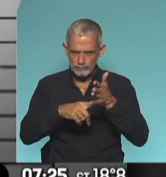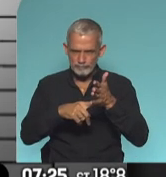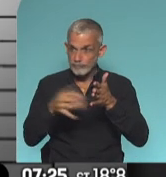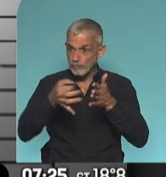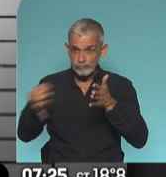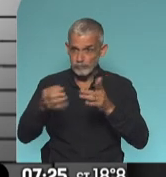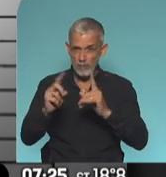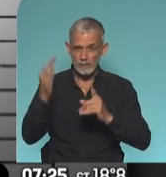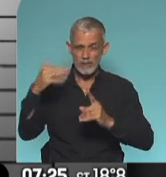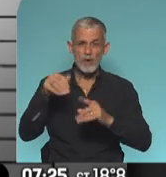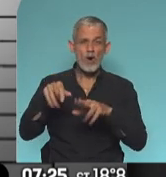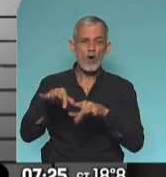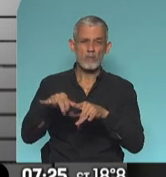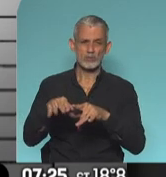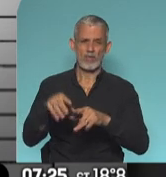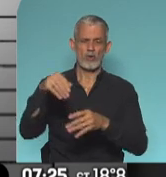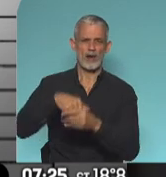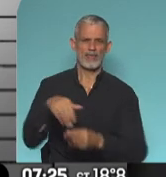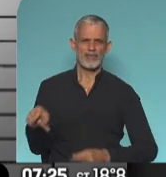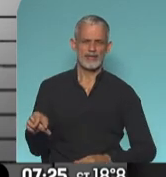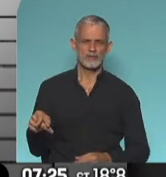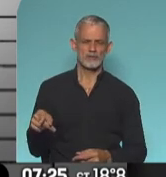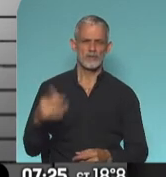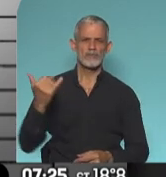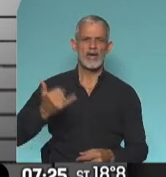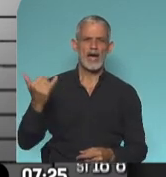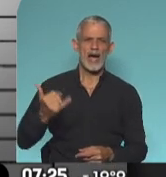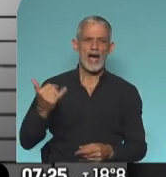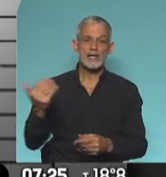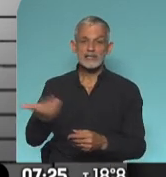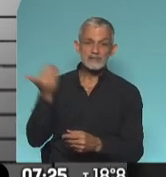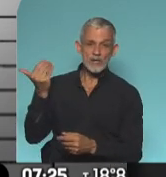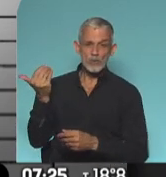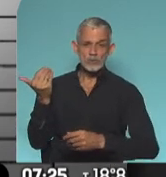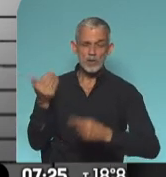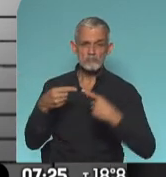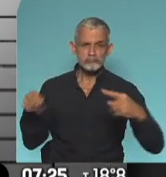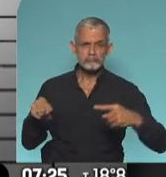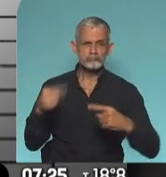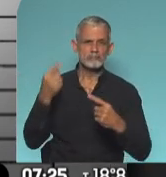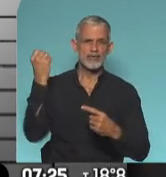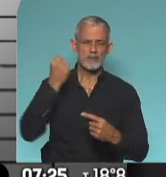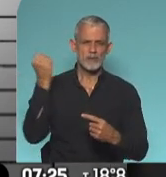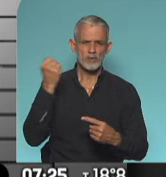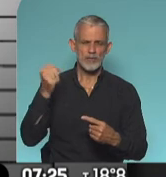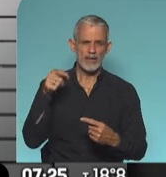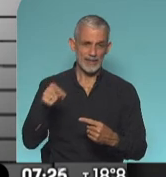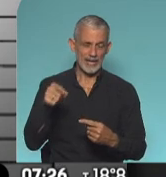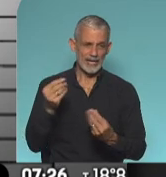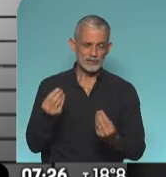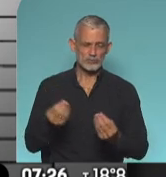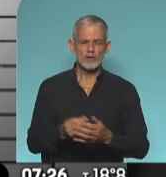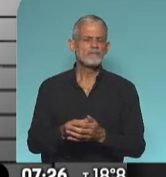tal cual como fue encontrado por eso cuando decíamos mostraron documentación de importancia para la causa bueno es esto